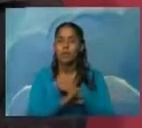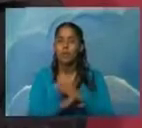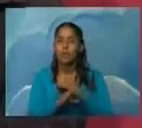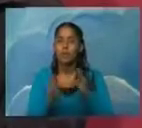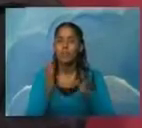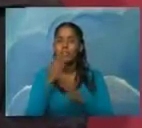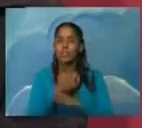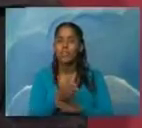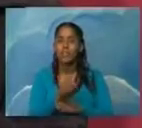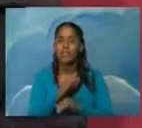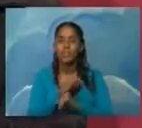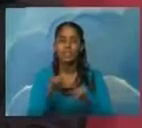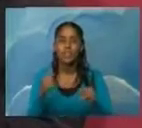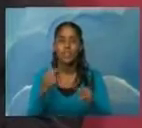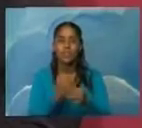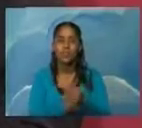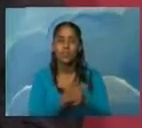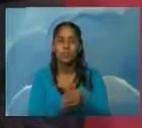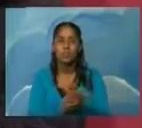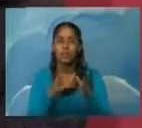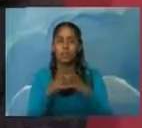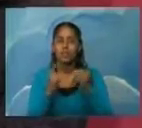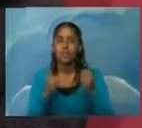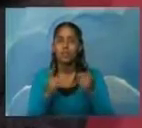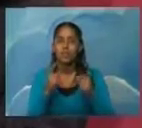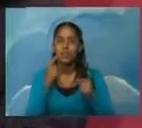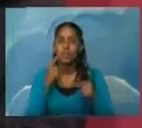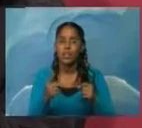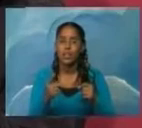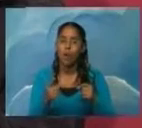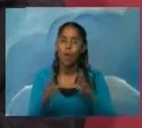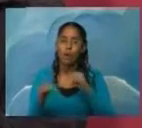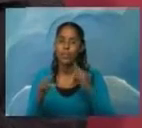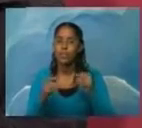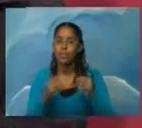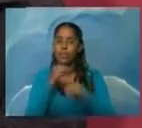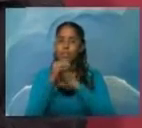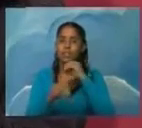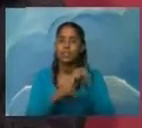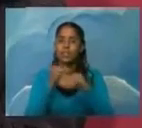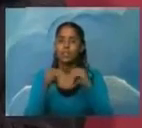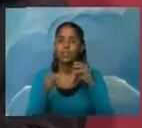Entramos ya el hermano Cáceres hizo